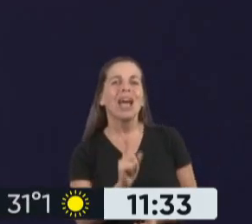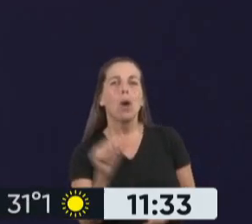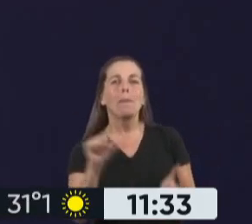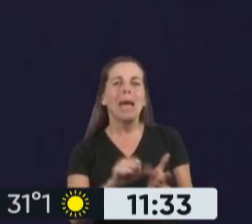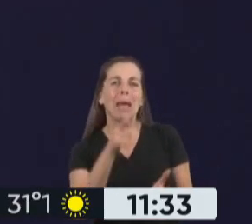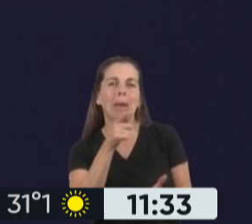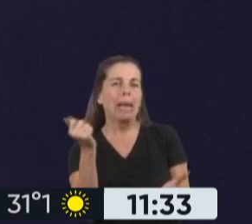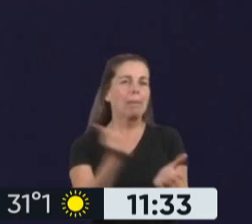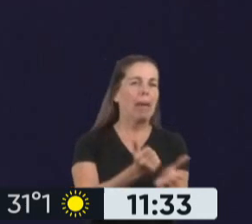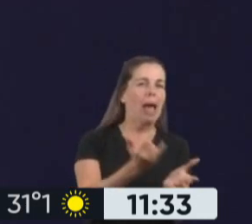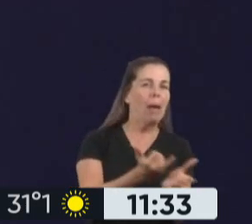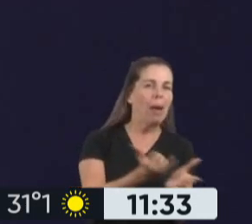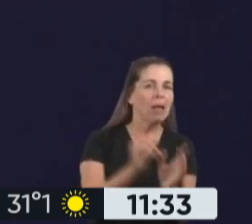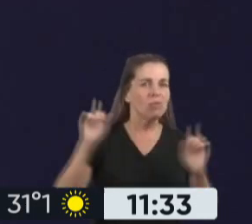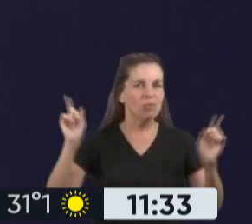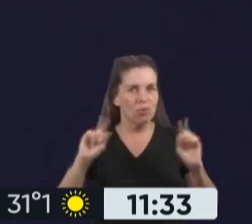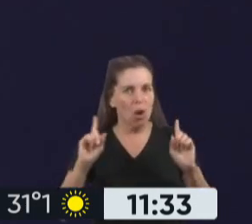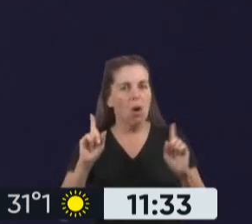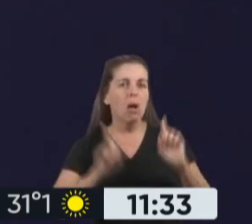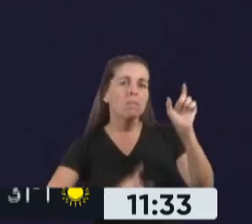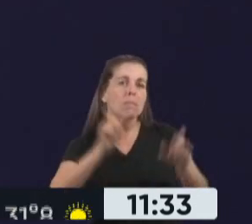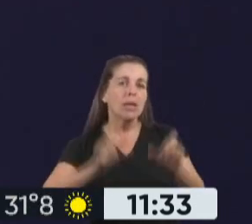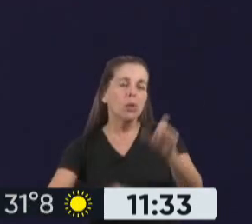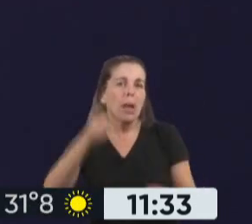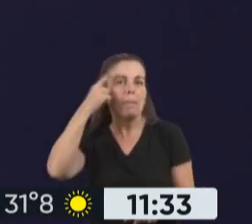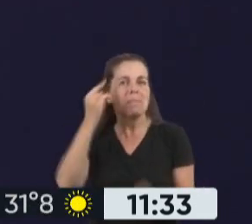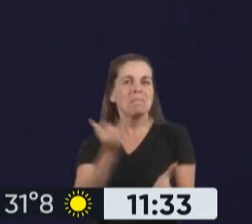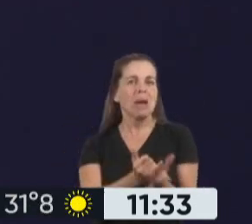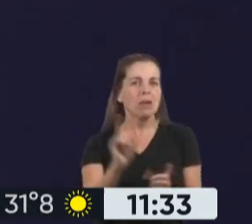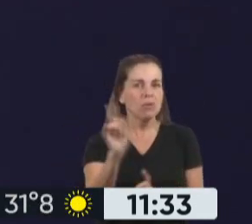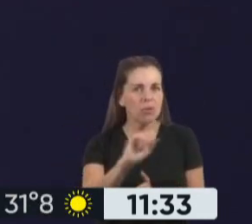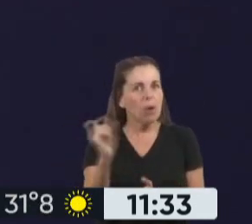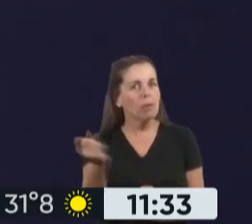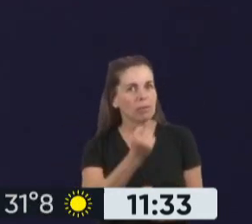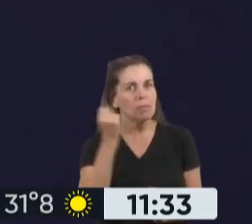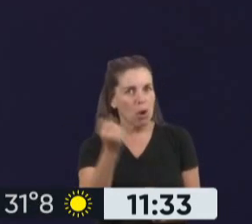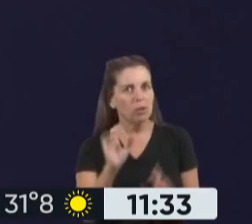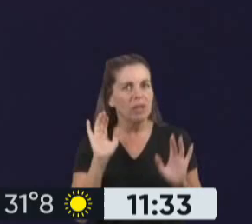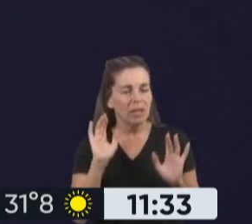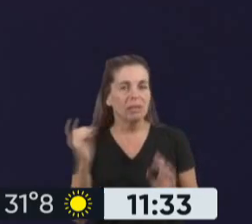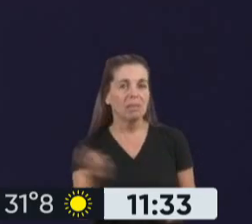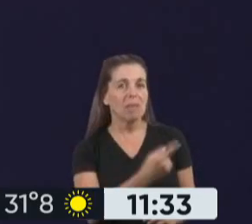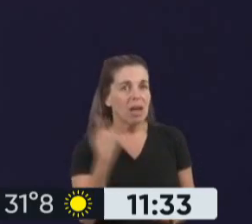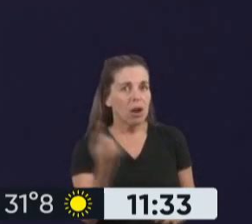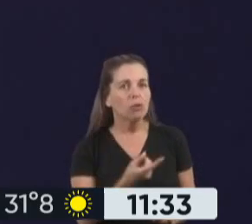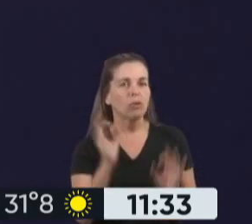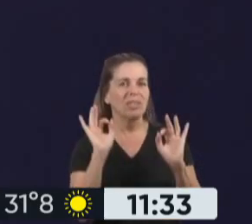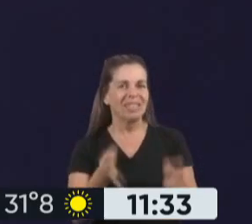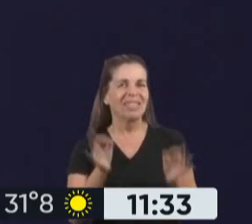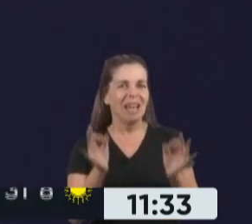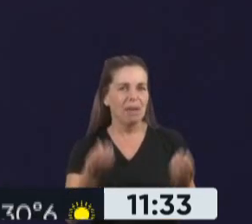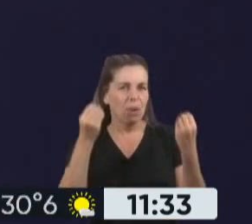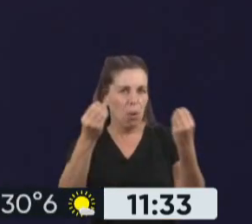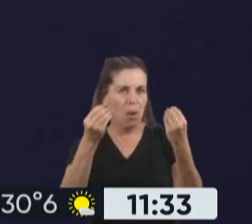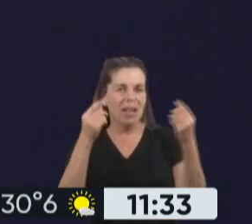importa, que mucha gente considera que es menor, pero más allá de que nosotros sabemos cuál es el final